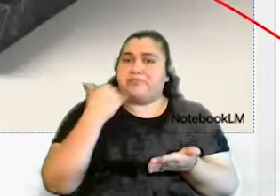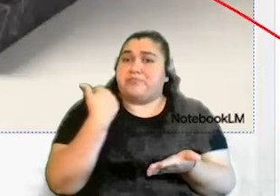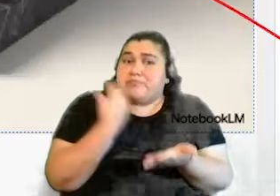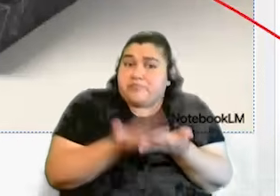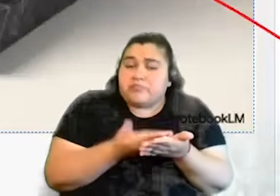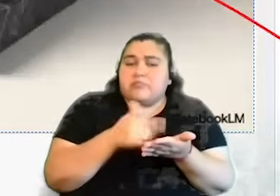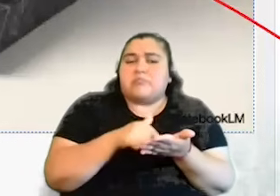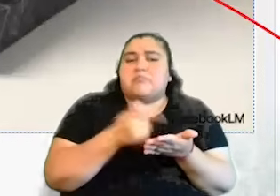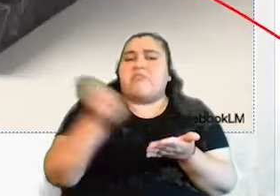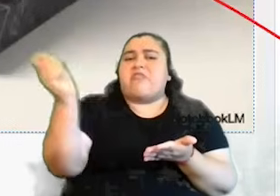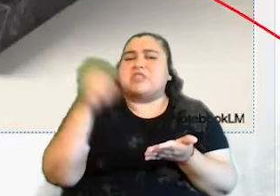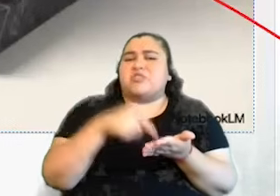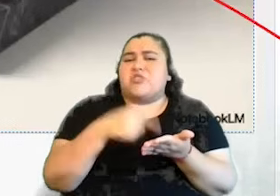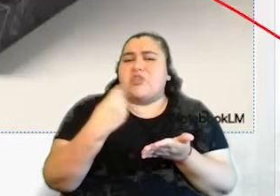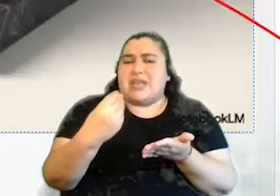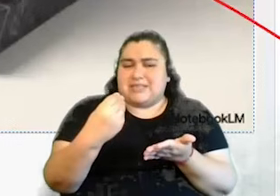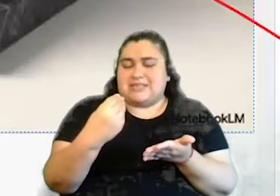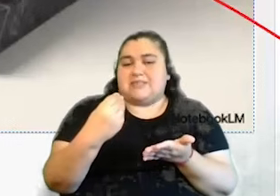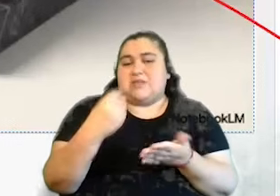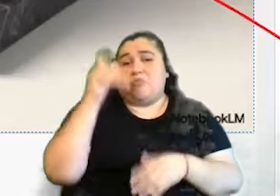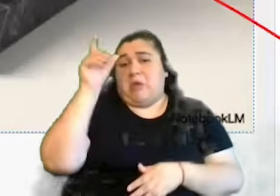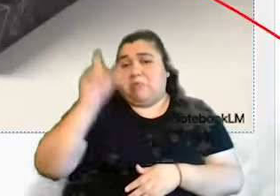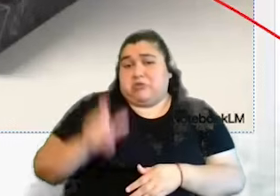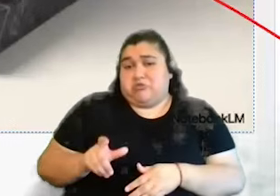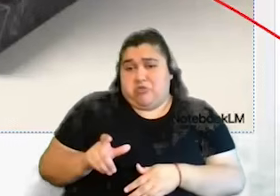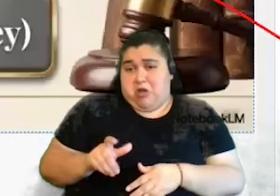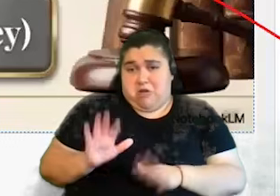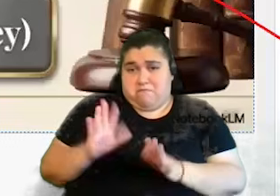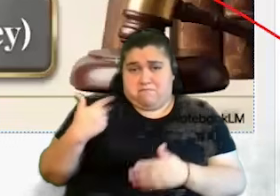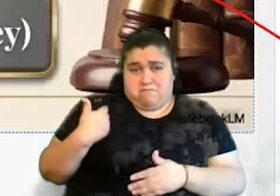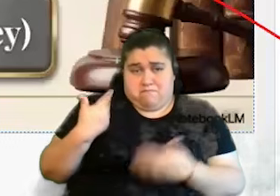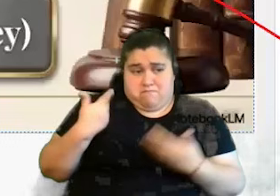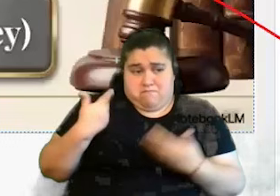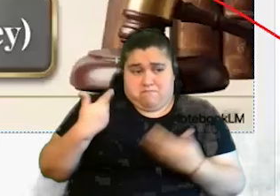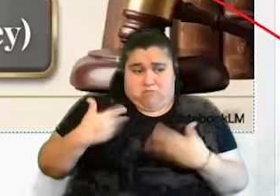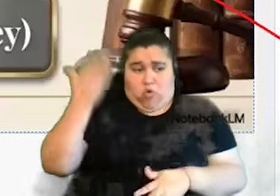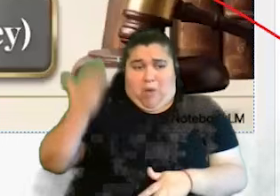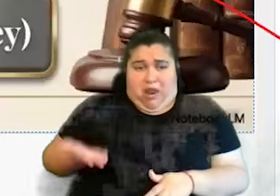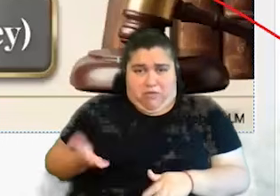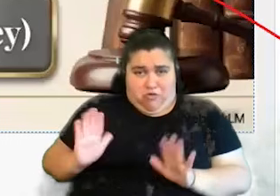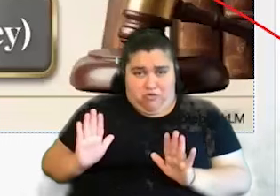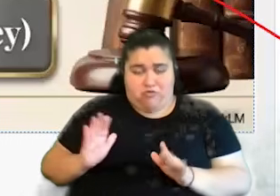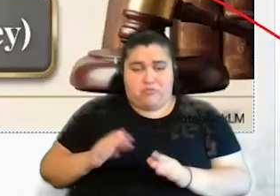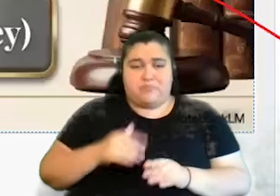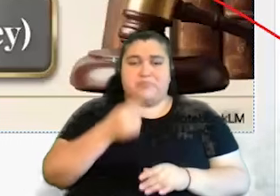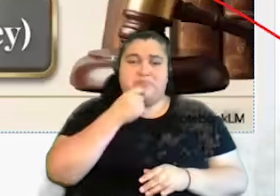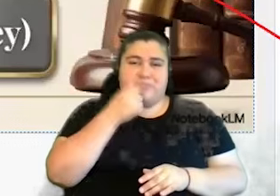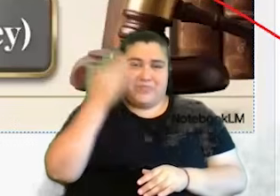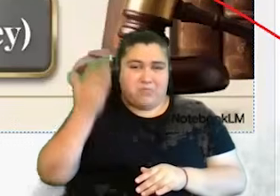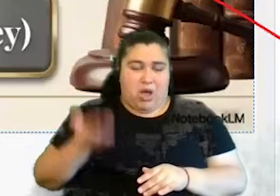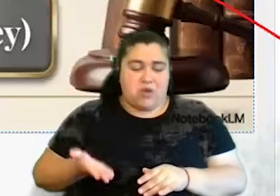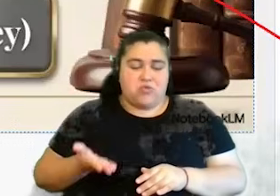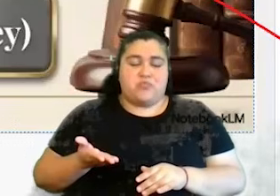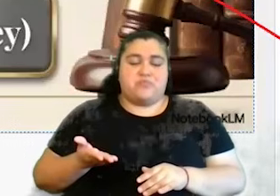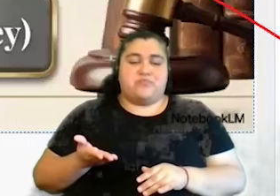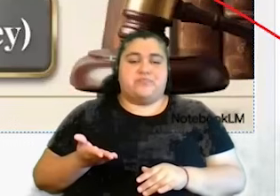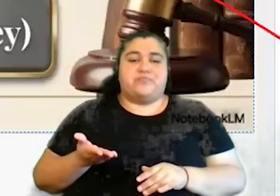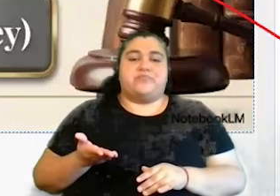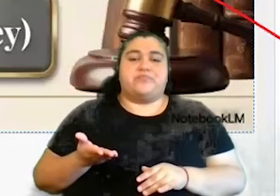trataba de una persona física que había